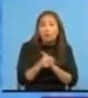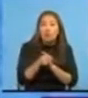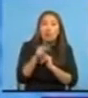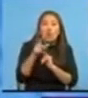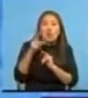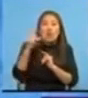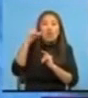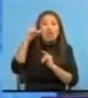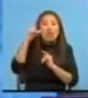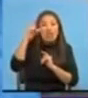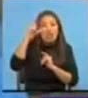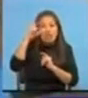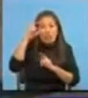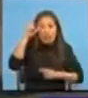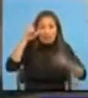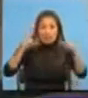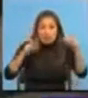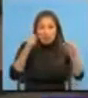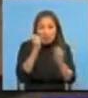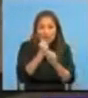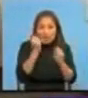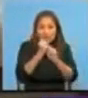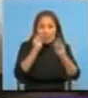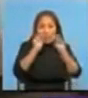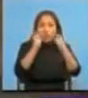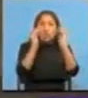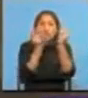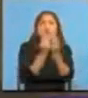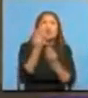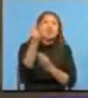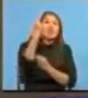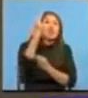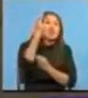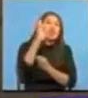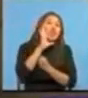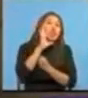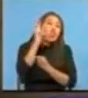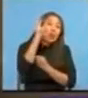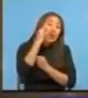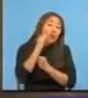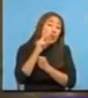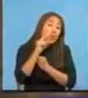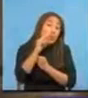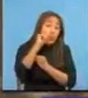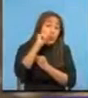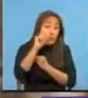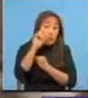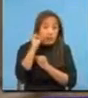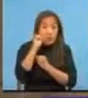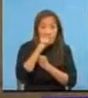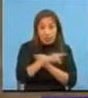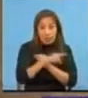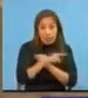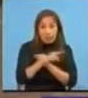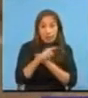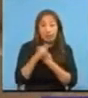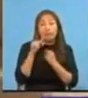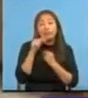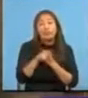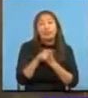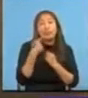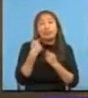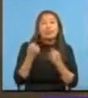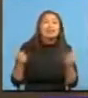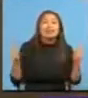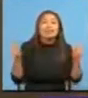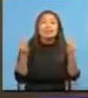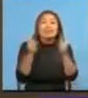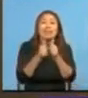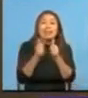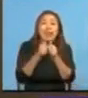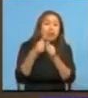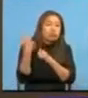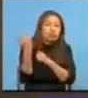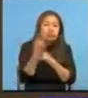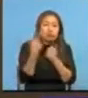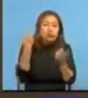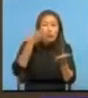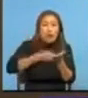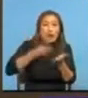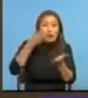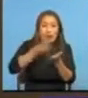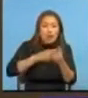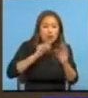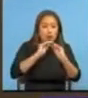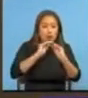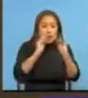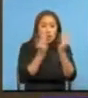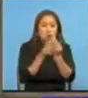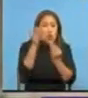10 empleados, un total de 59 mil pesos, al actual que están pagando cerca de los 80. Como pueden observar,